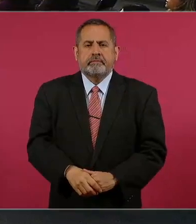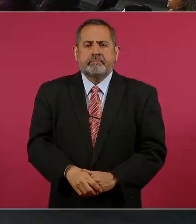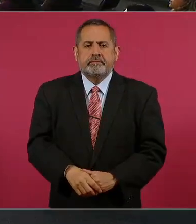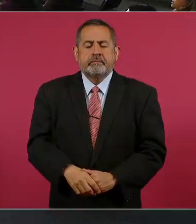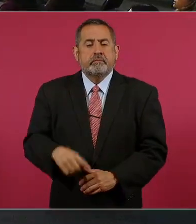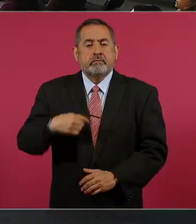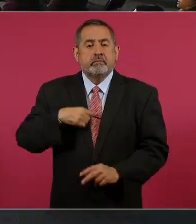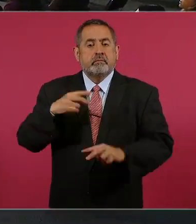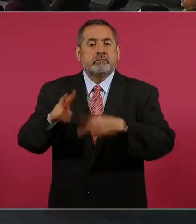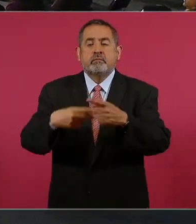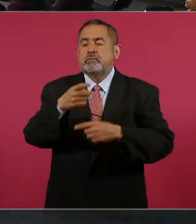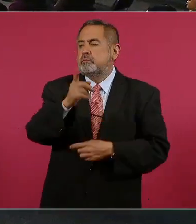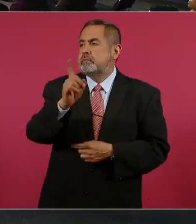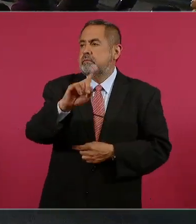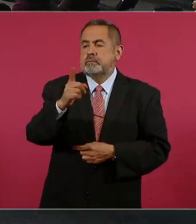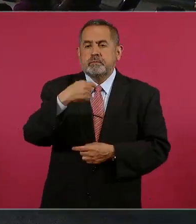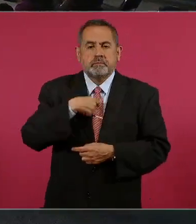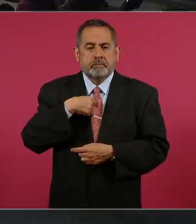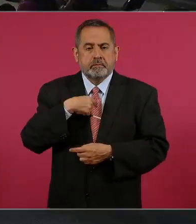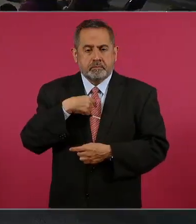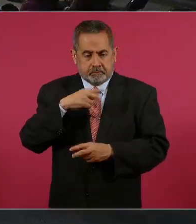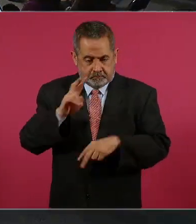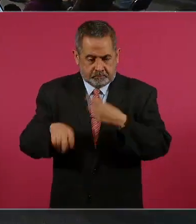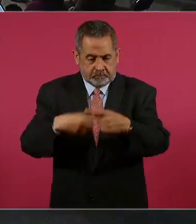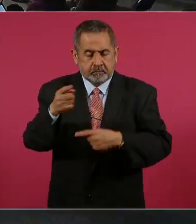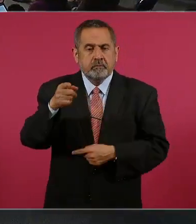Voy a estar en, no, vamos